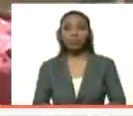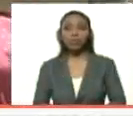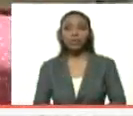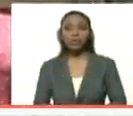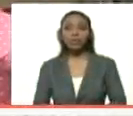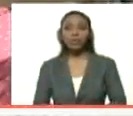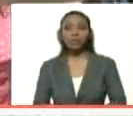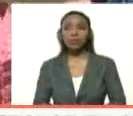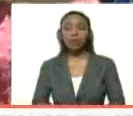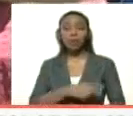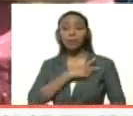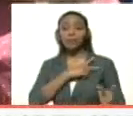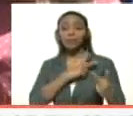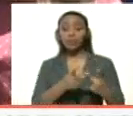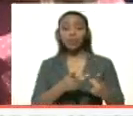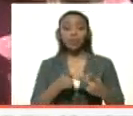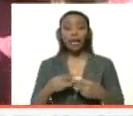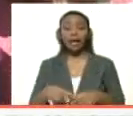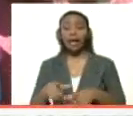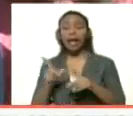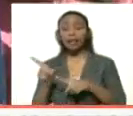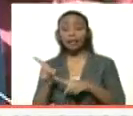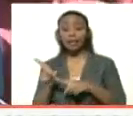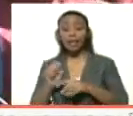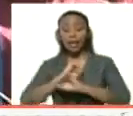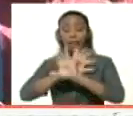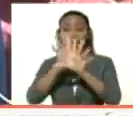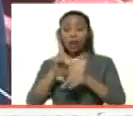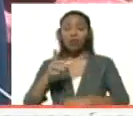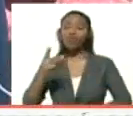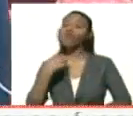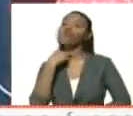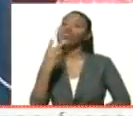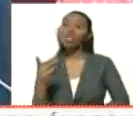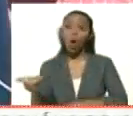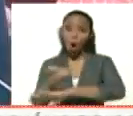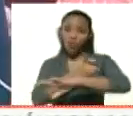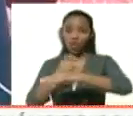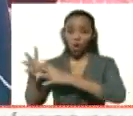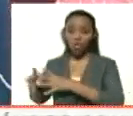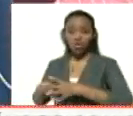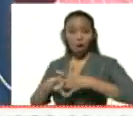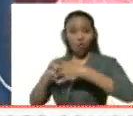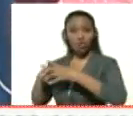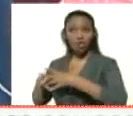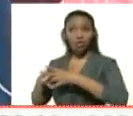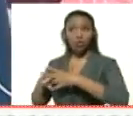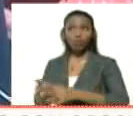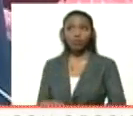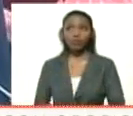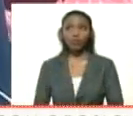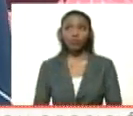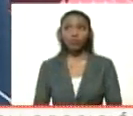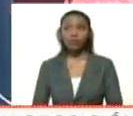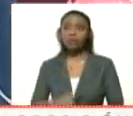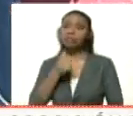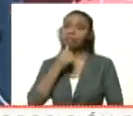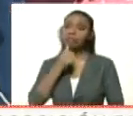de la reciente declaración de un vocero del gobierno de los Estados Unidos,